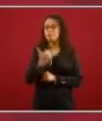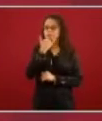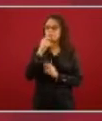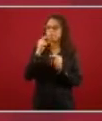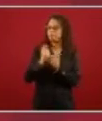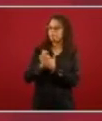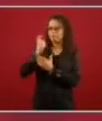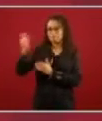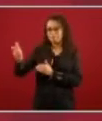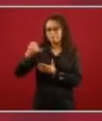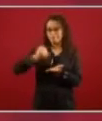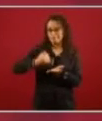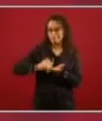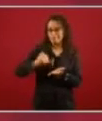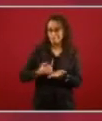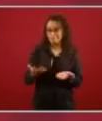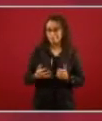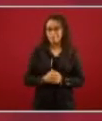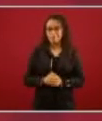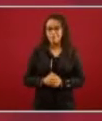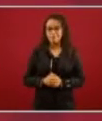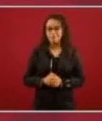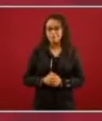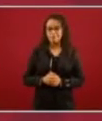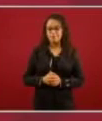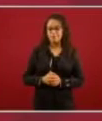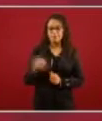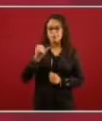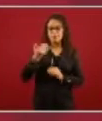antes, no pagaban los de arriba.